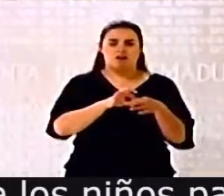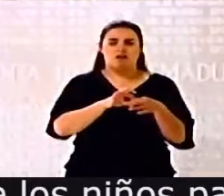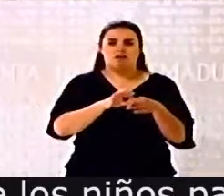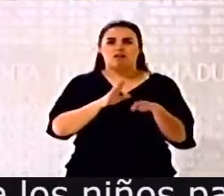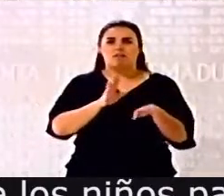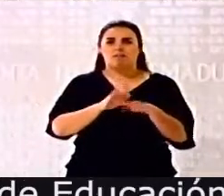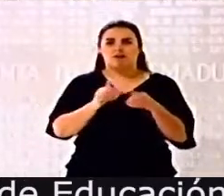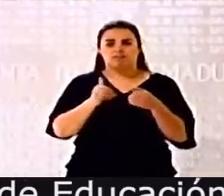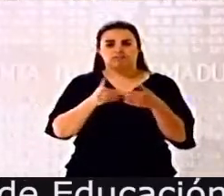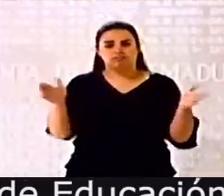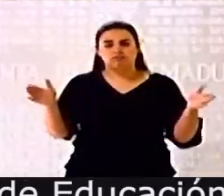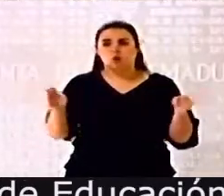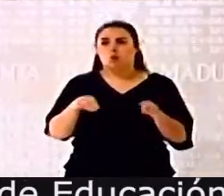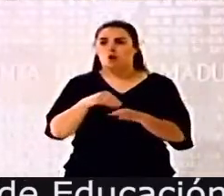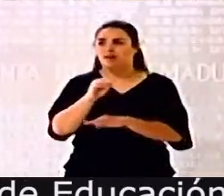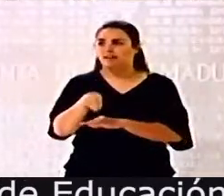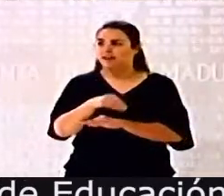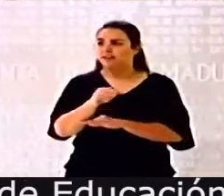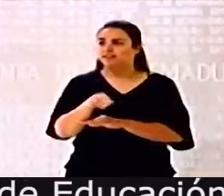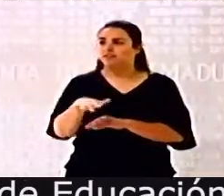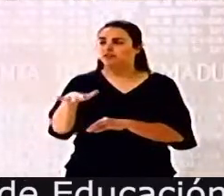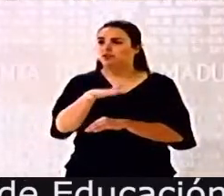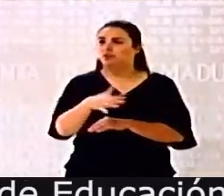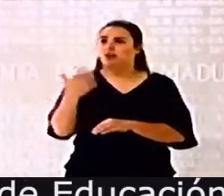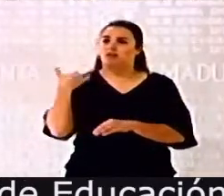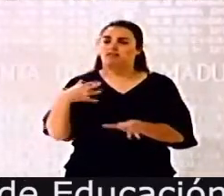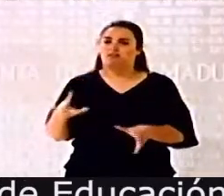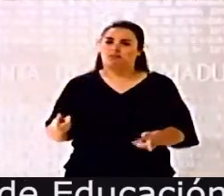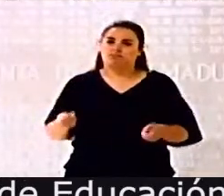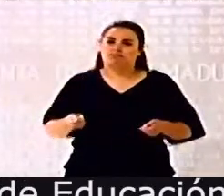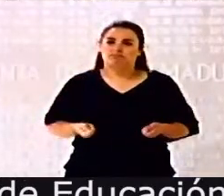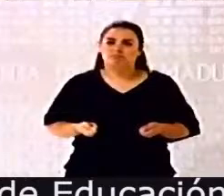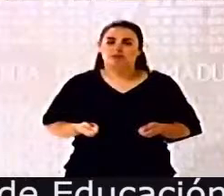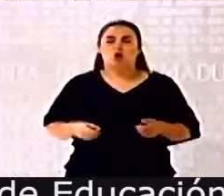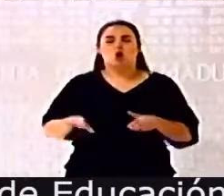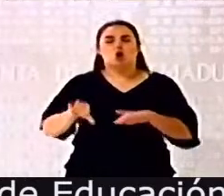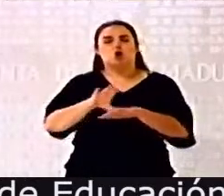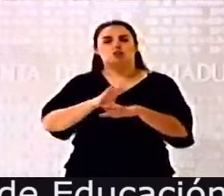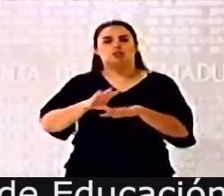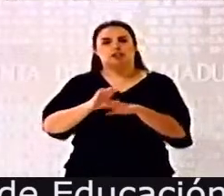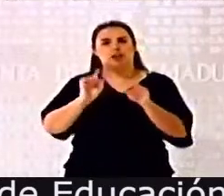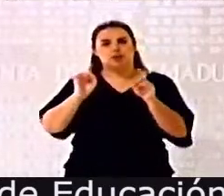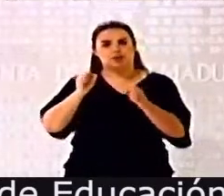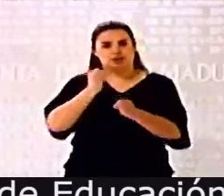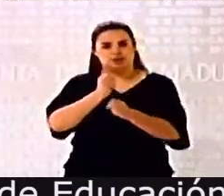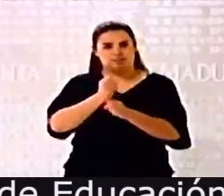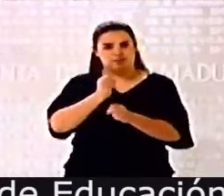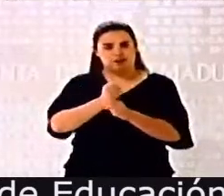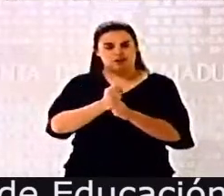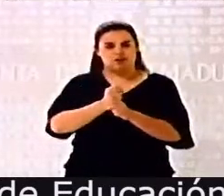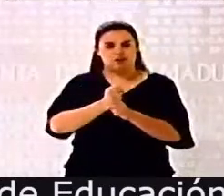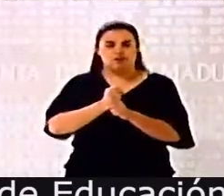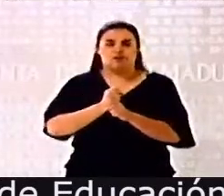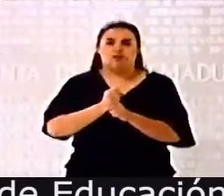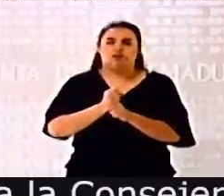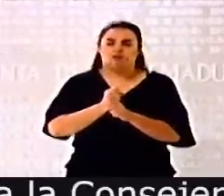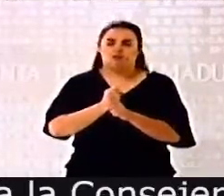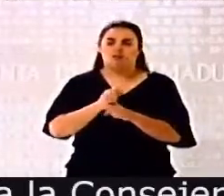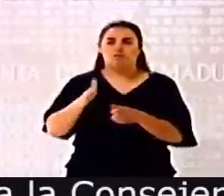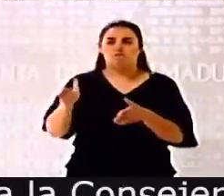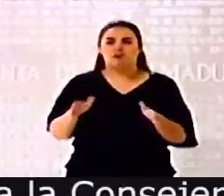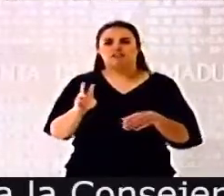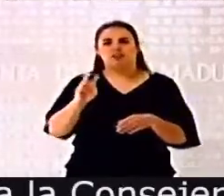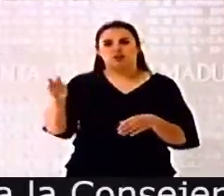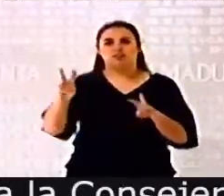la apertura de las guarderías que estaban adscritas a la Consejería de Educación y Empleo en otra de las fases